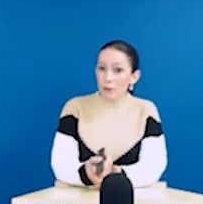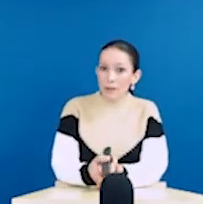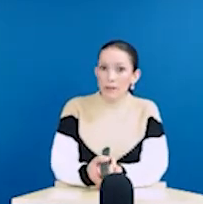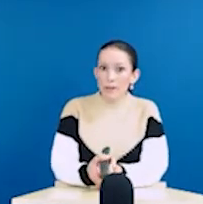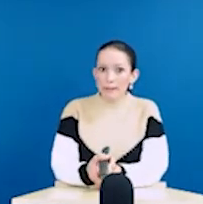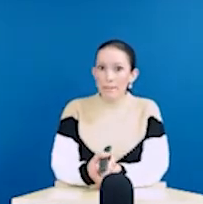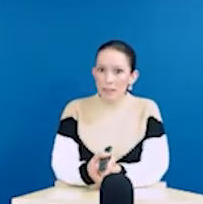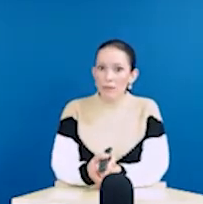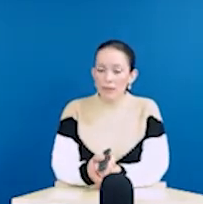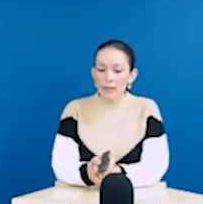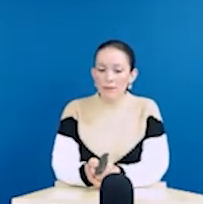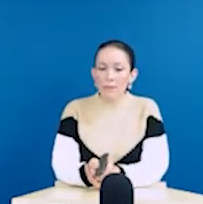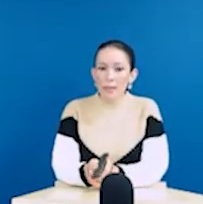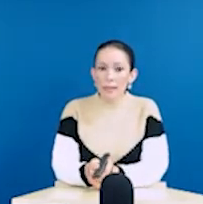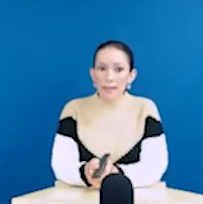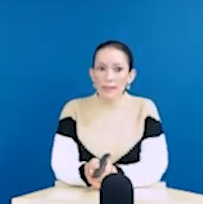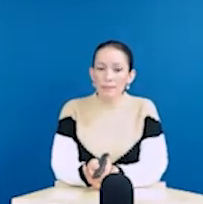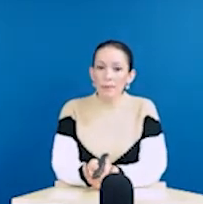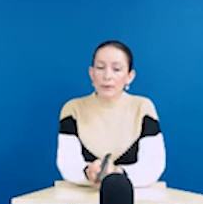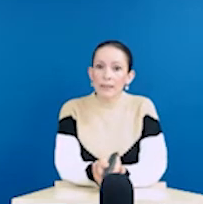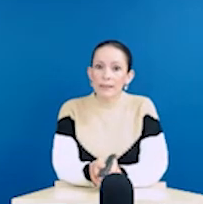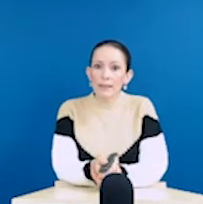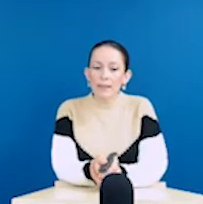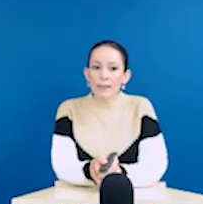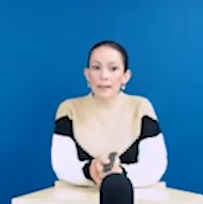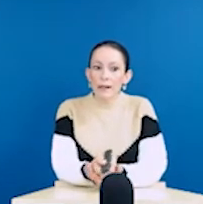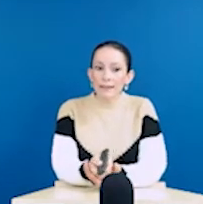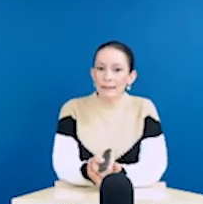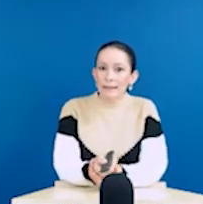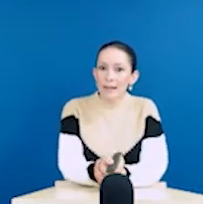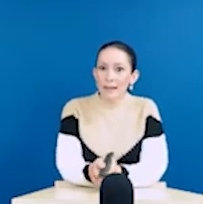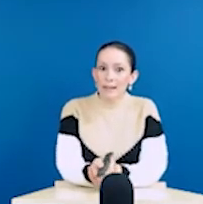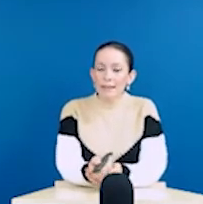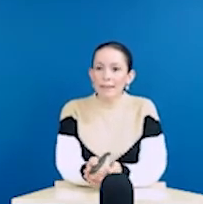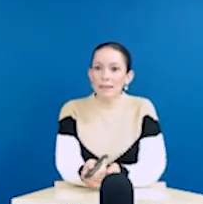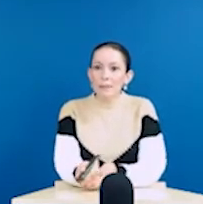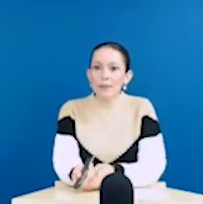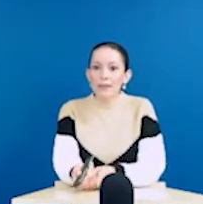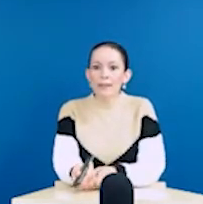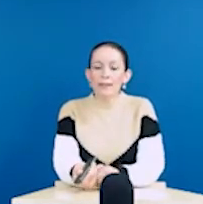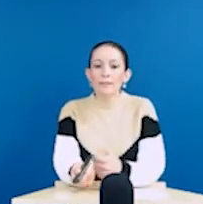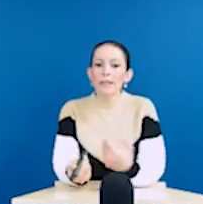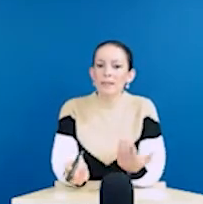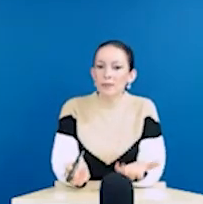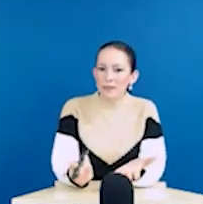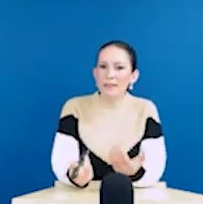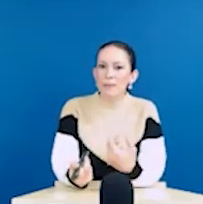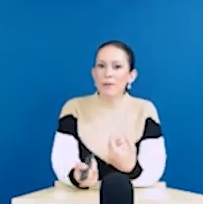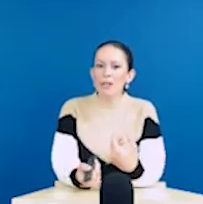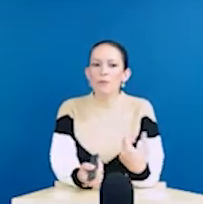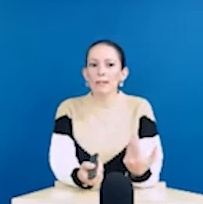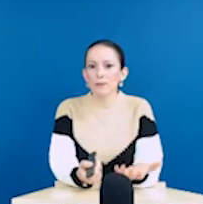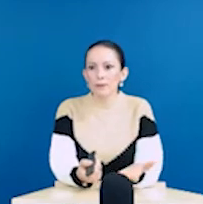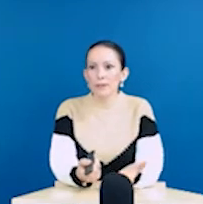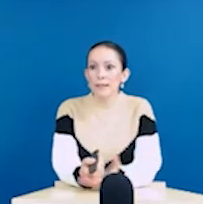en el rol que desempeña el auxiliar de enfermería. Es importante cada vez que se haga este tipo de explicación, este